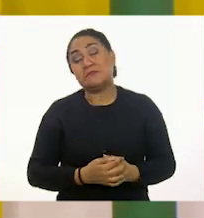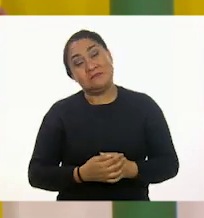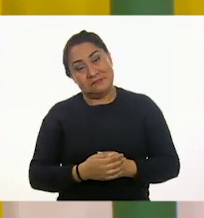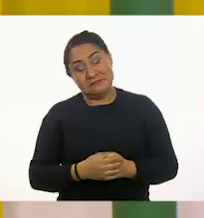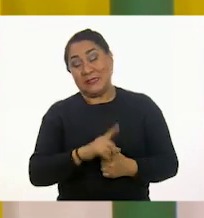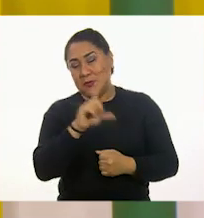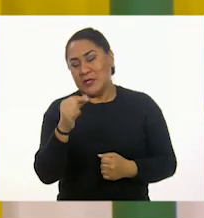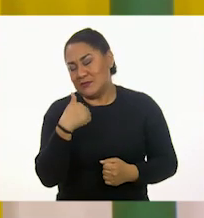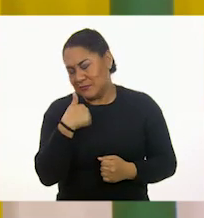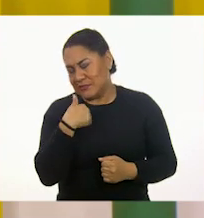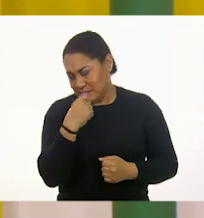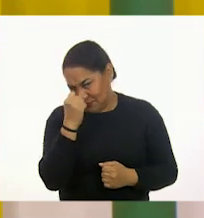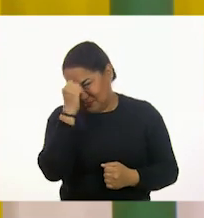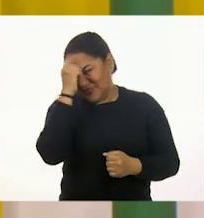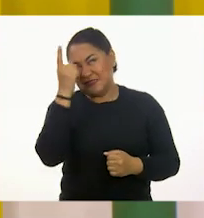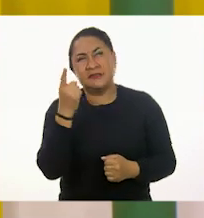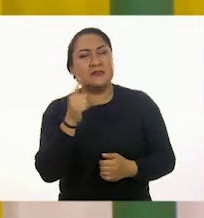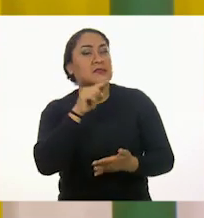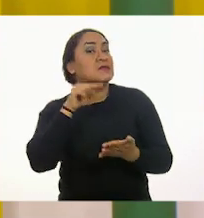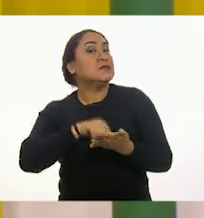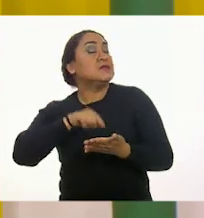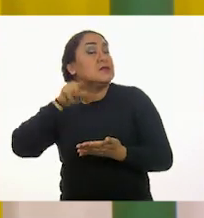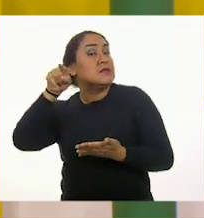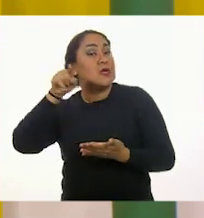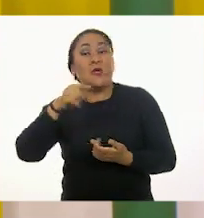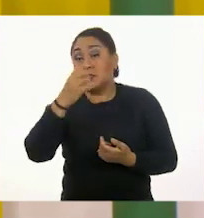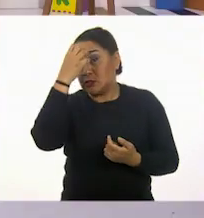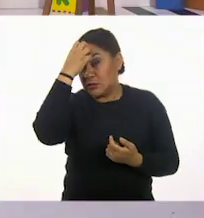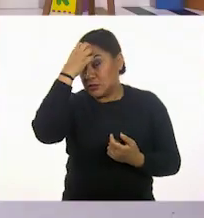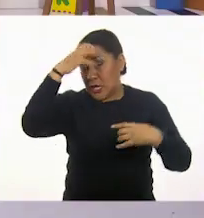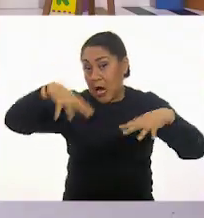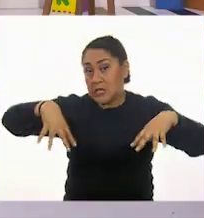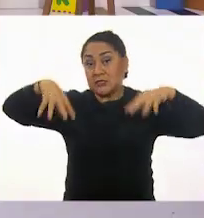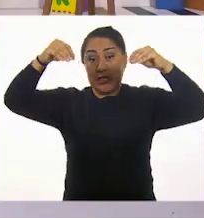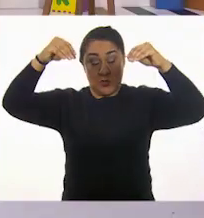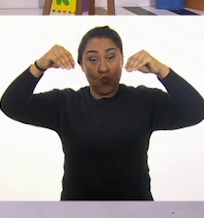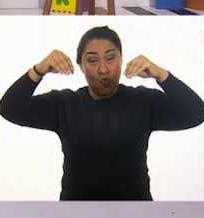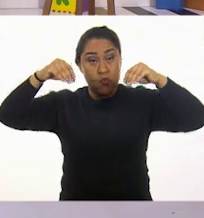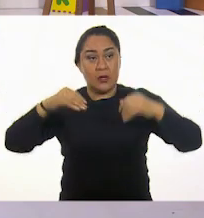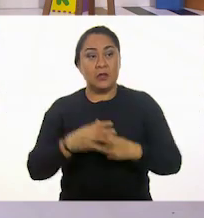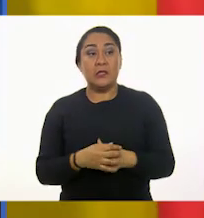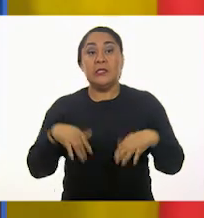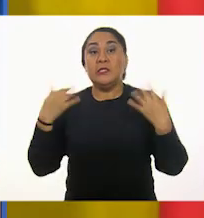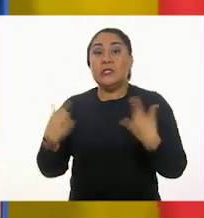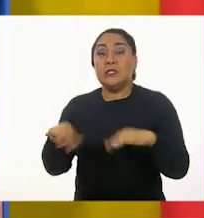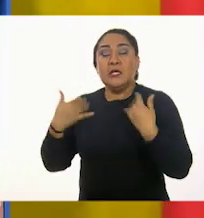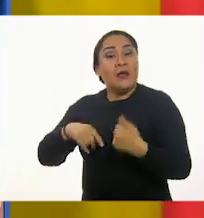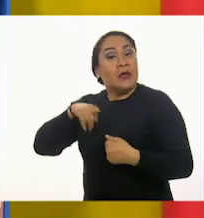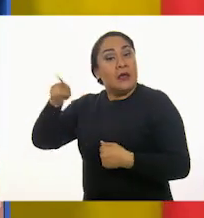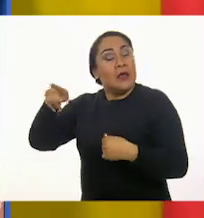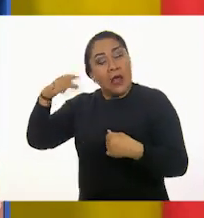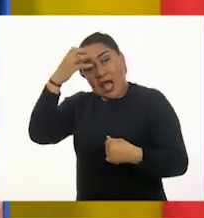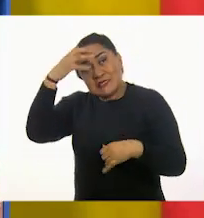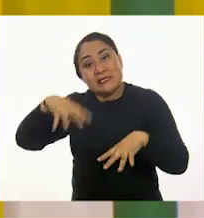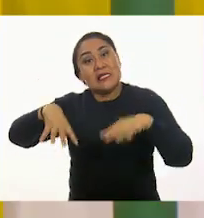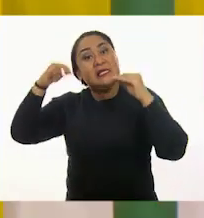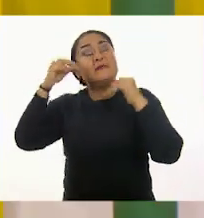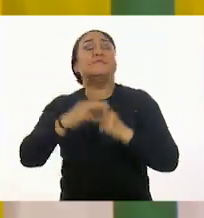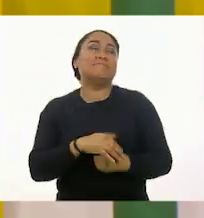bueno, creé uno en el castillo de Chapultepec. El castillo. Exactamente. Y